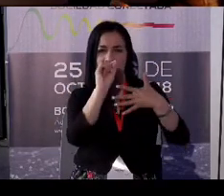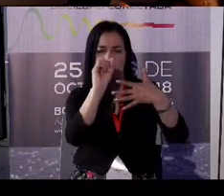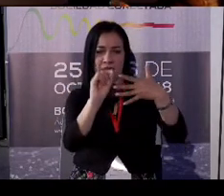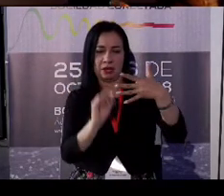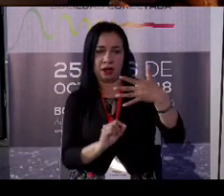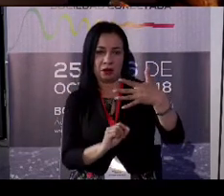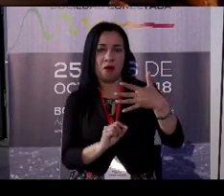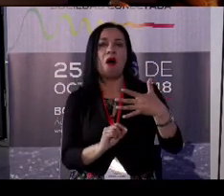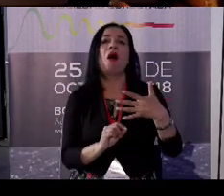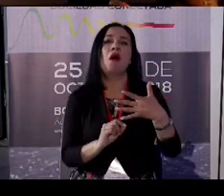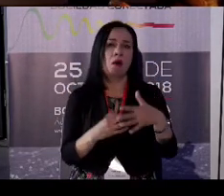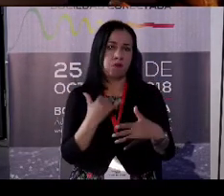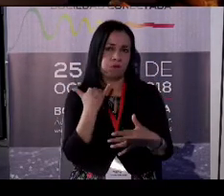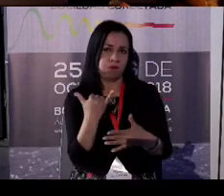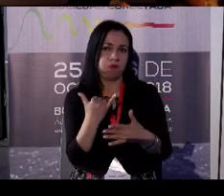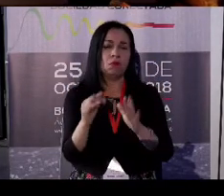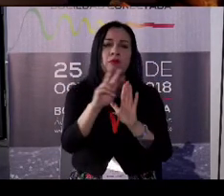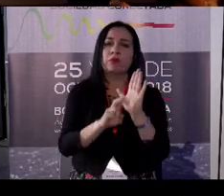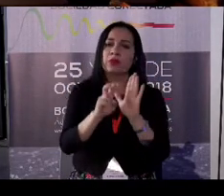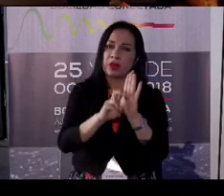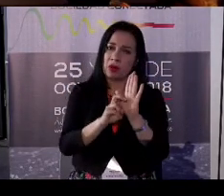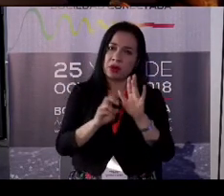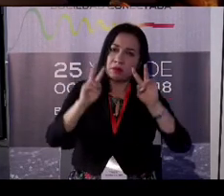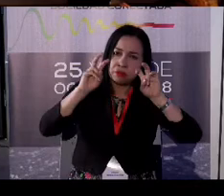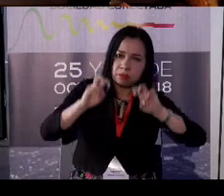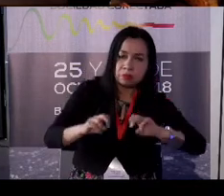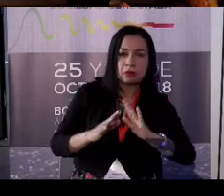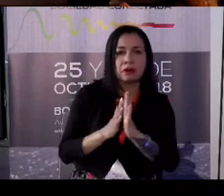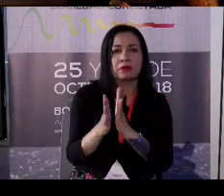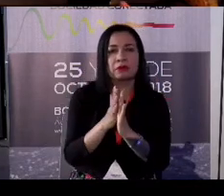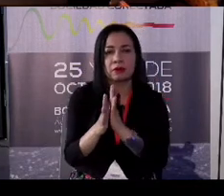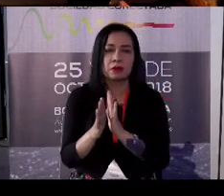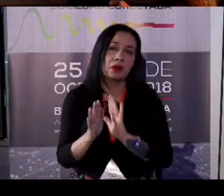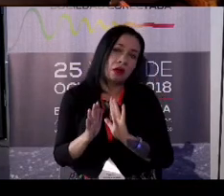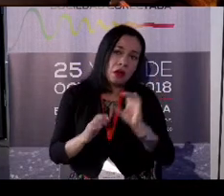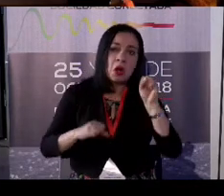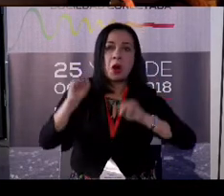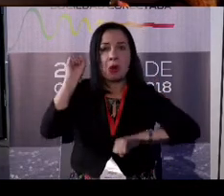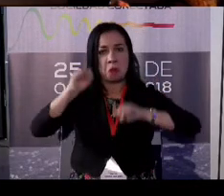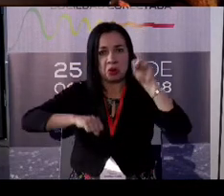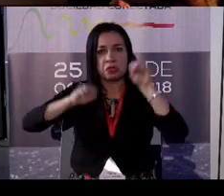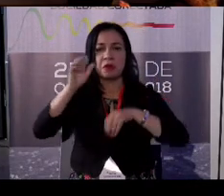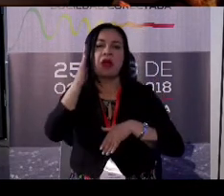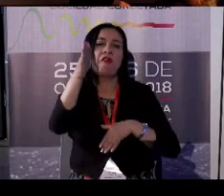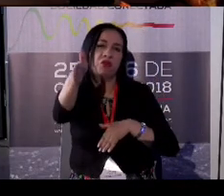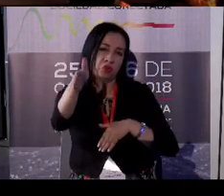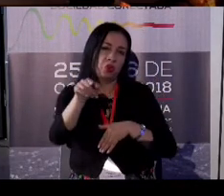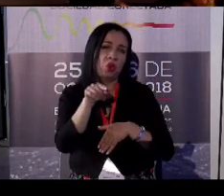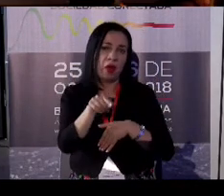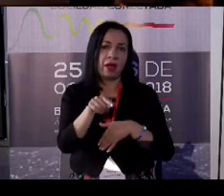hay una teoría que nos habla de eso. Es posible entonces que eso es lo que queramos para el futuro.